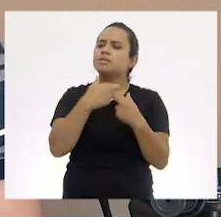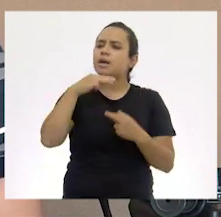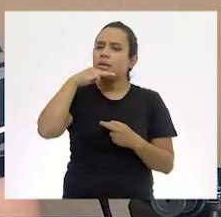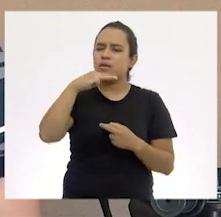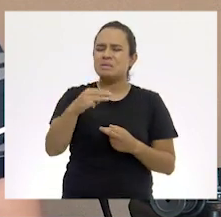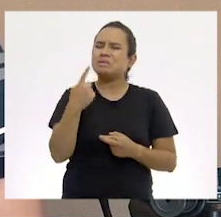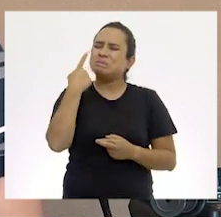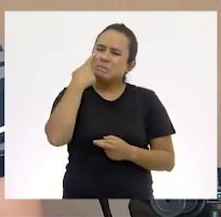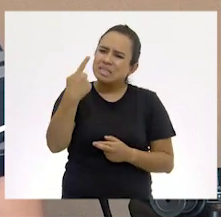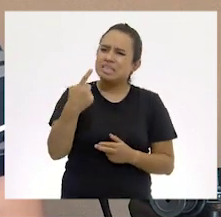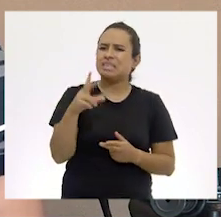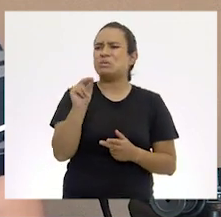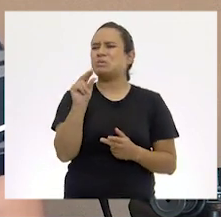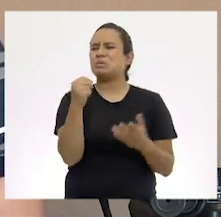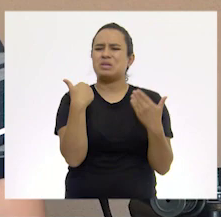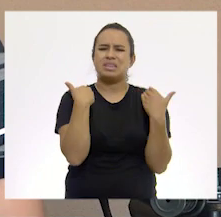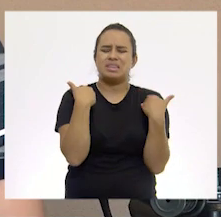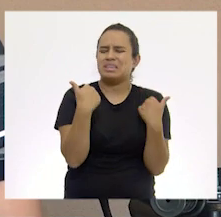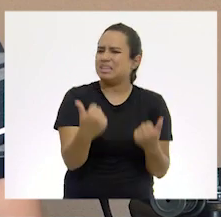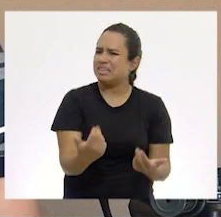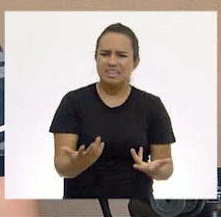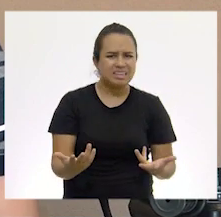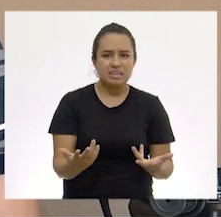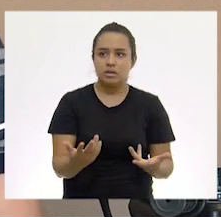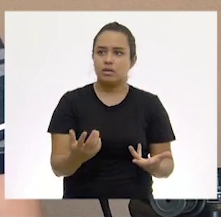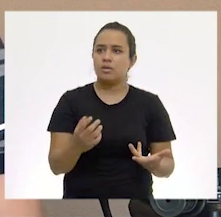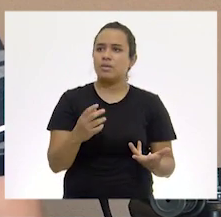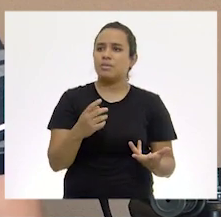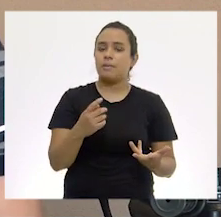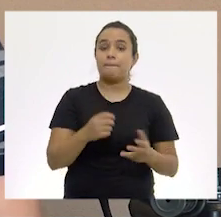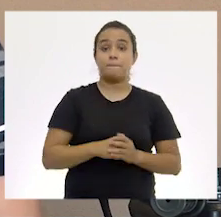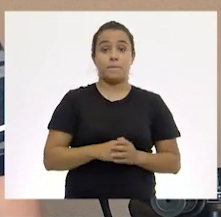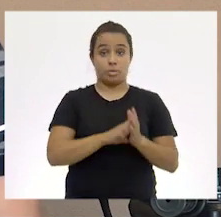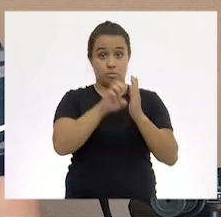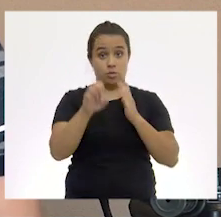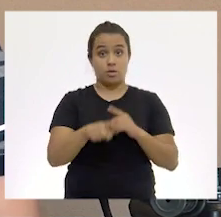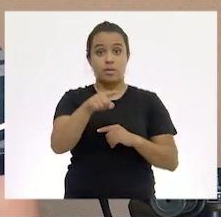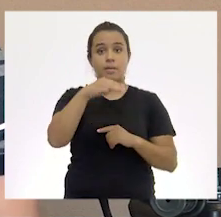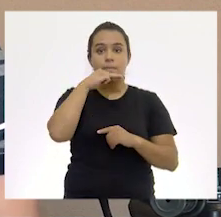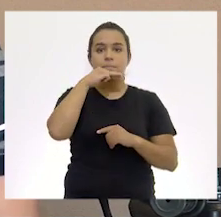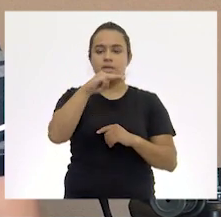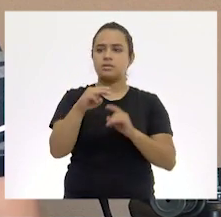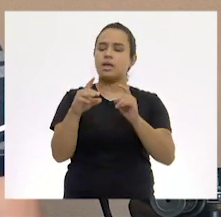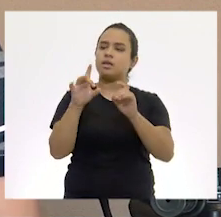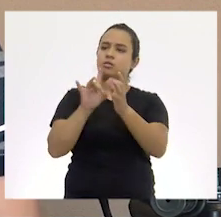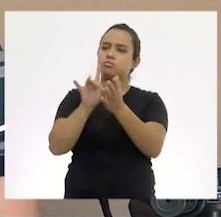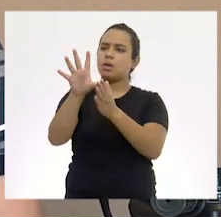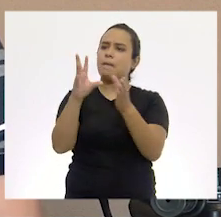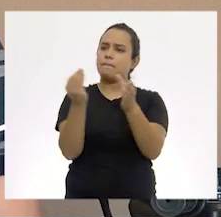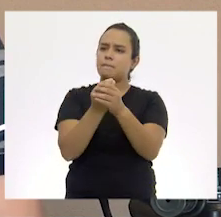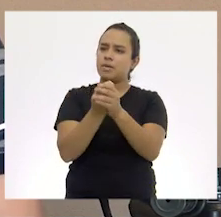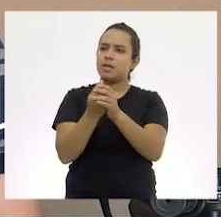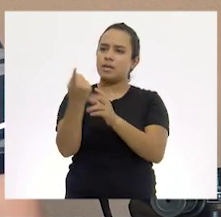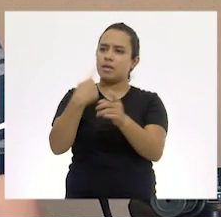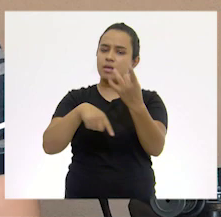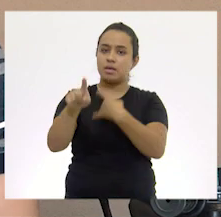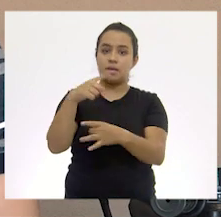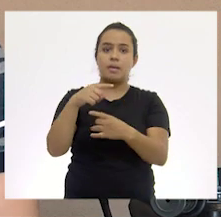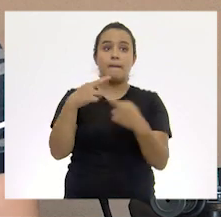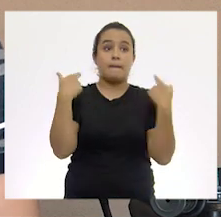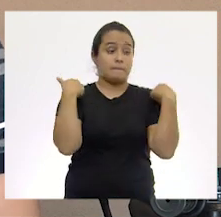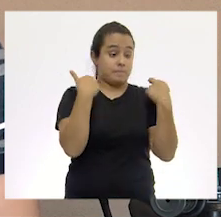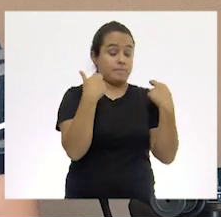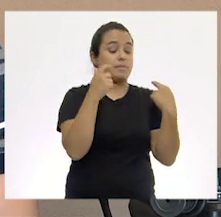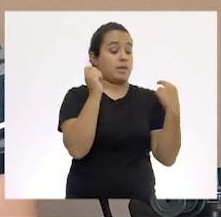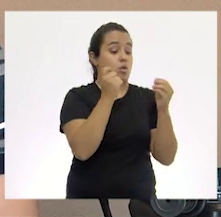no le entendiste. O lo que he visto es que tú puedes mandar mensajes en privado para la maestra sin que tus compañeros